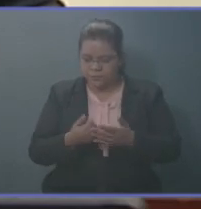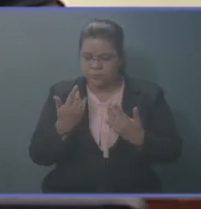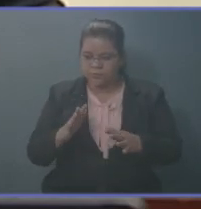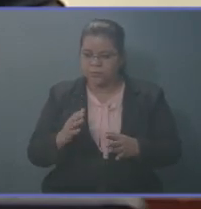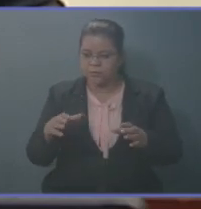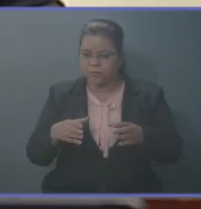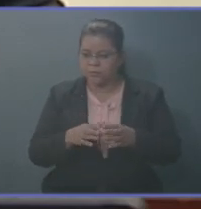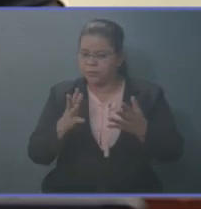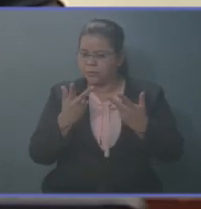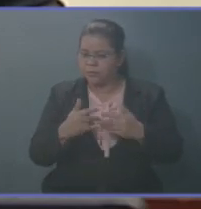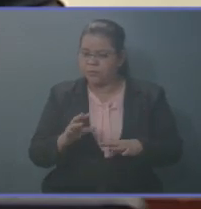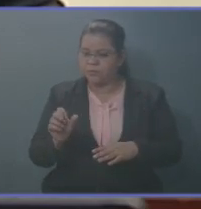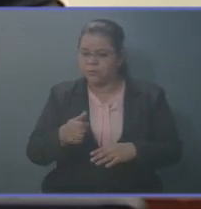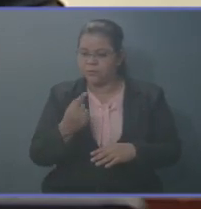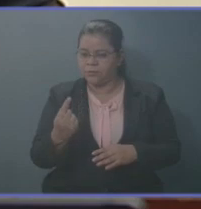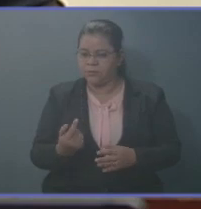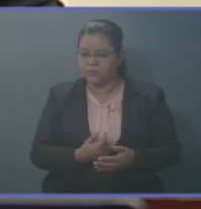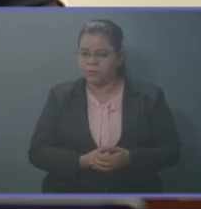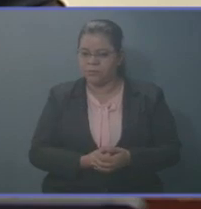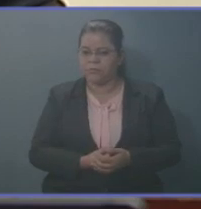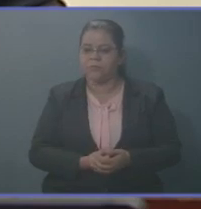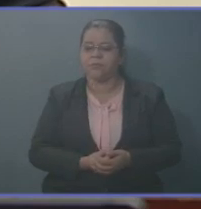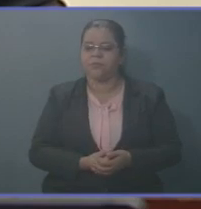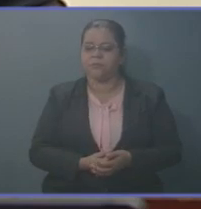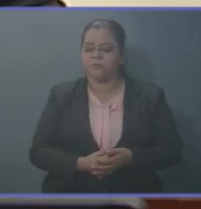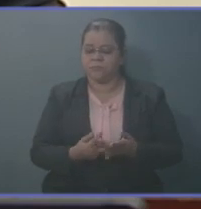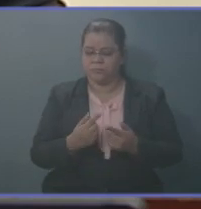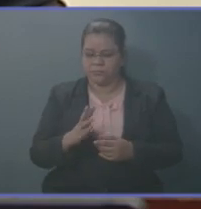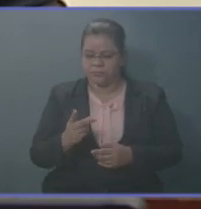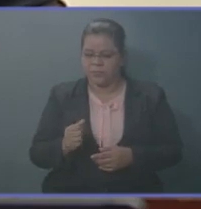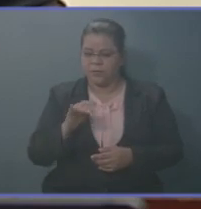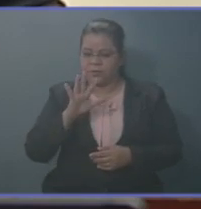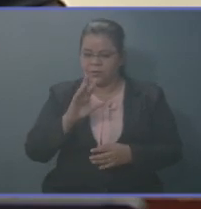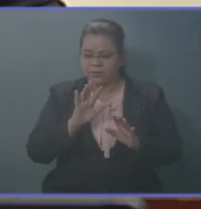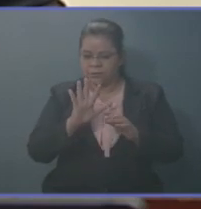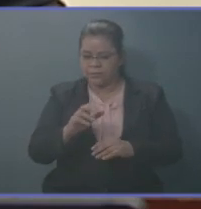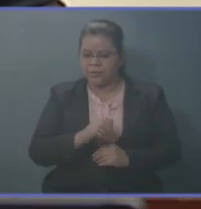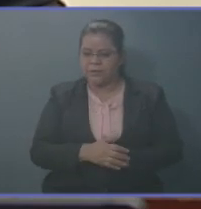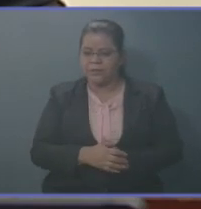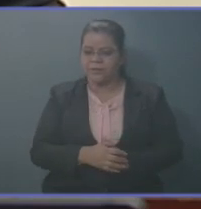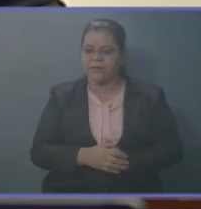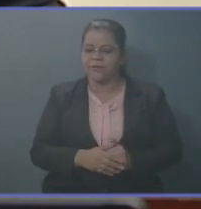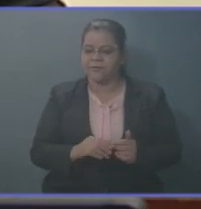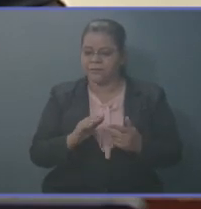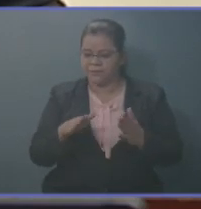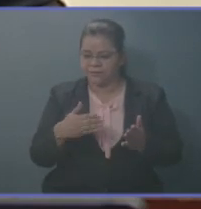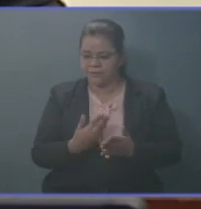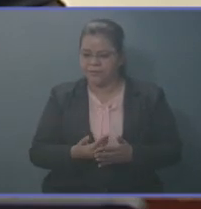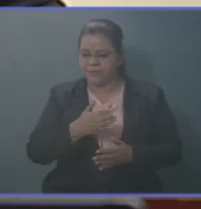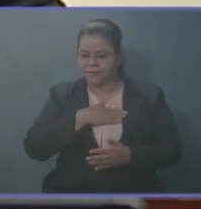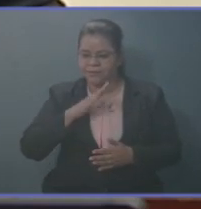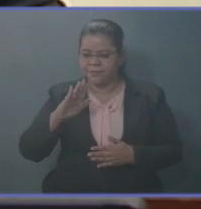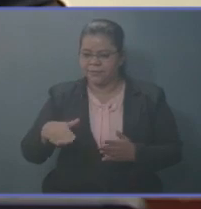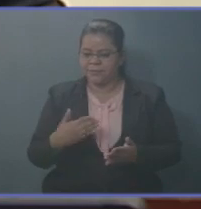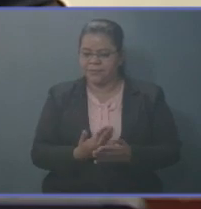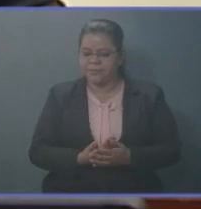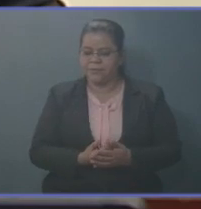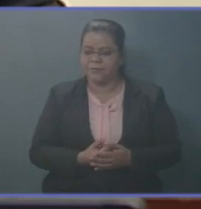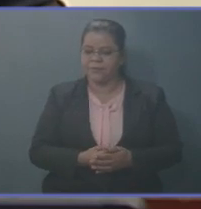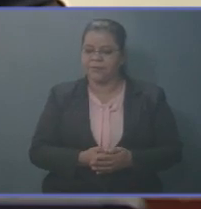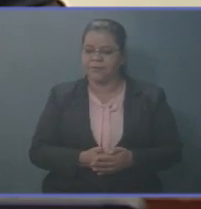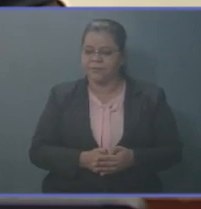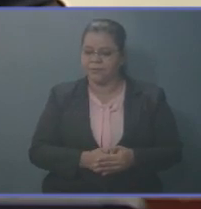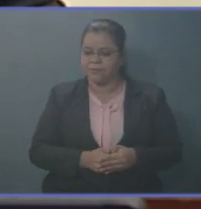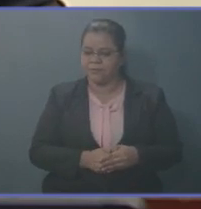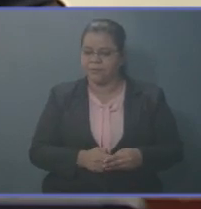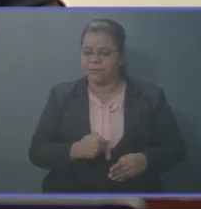comisión de cualquier acto que provoque su menoscabo. Romanos 5, que otra obligación por parte del Estado es el cumplimiento del Pacto Internacional de